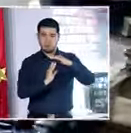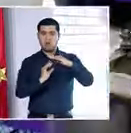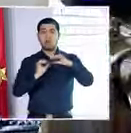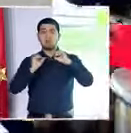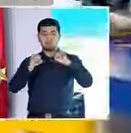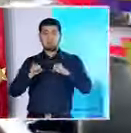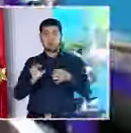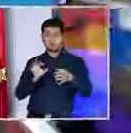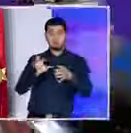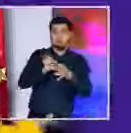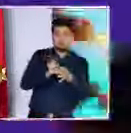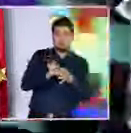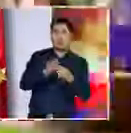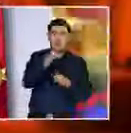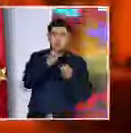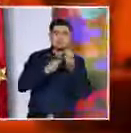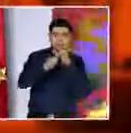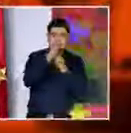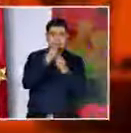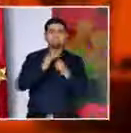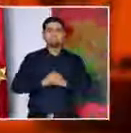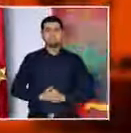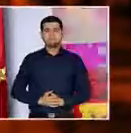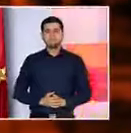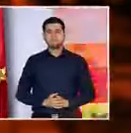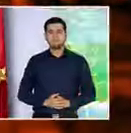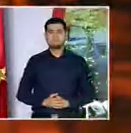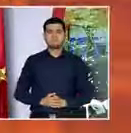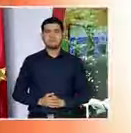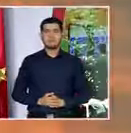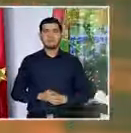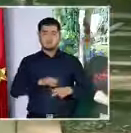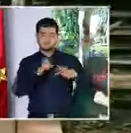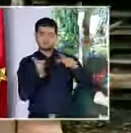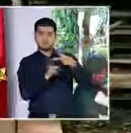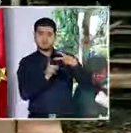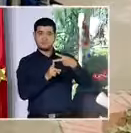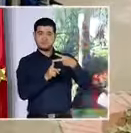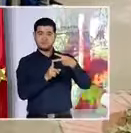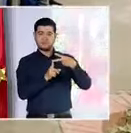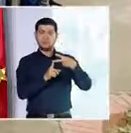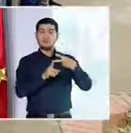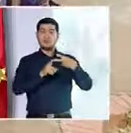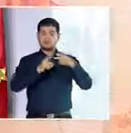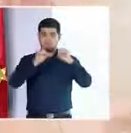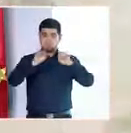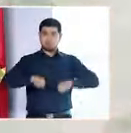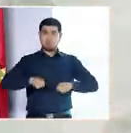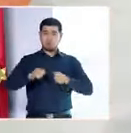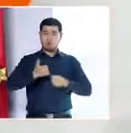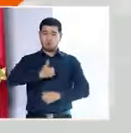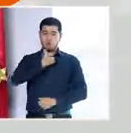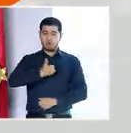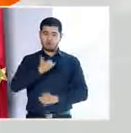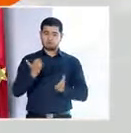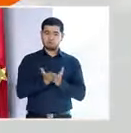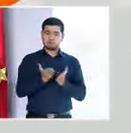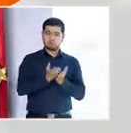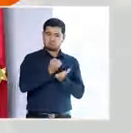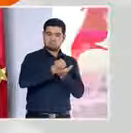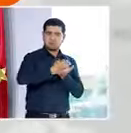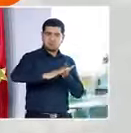modalidad de almuerzo preparado en sitio. Norte de Santander lideró la implementación de la matrícula cero con una inversión de 20.800 millones de